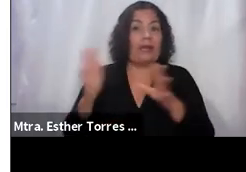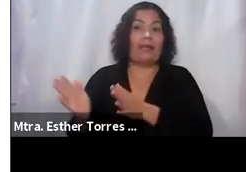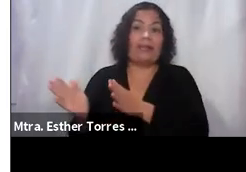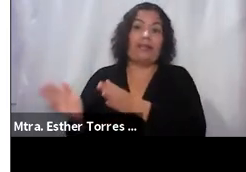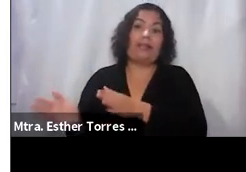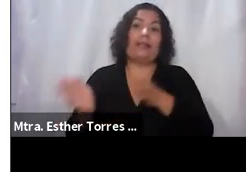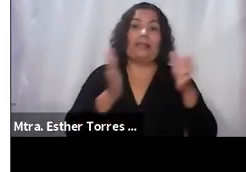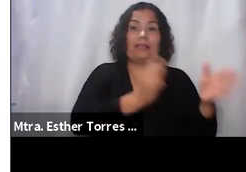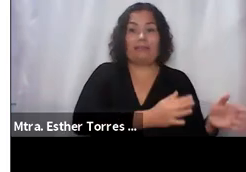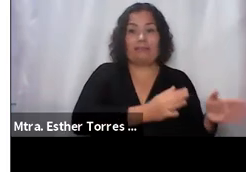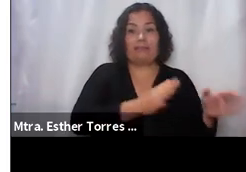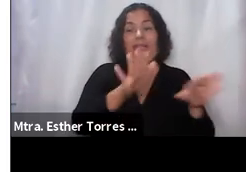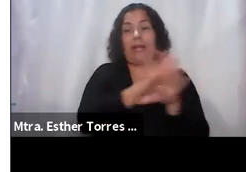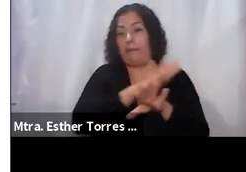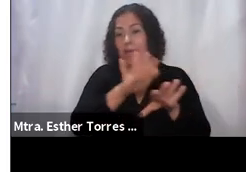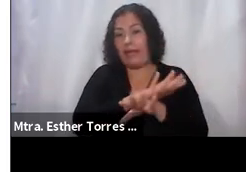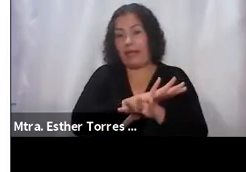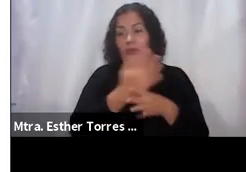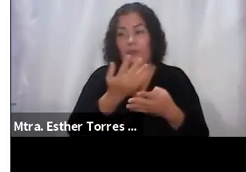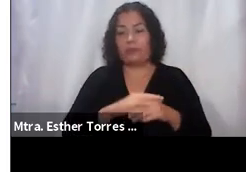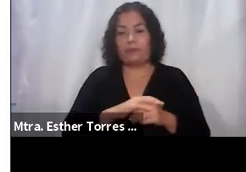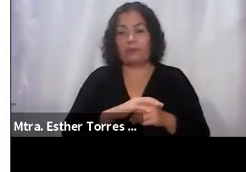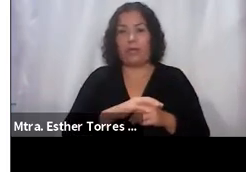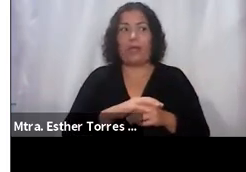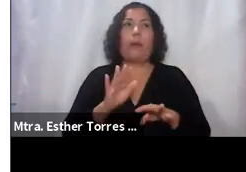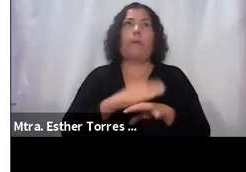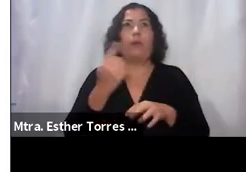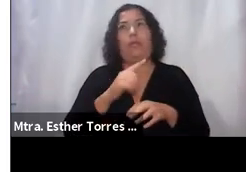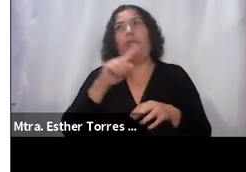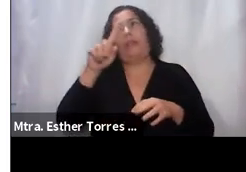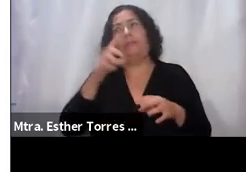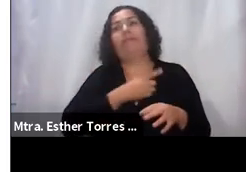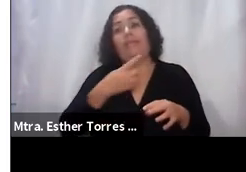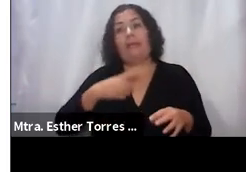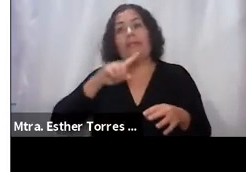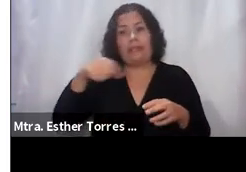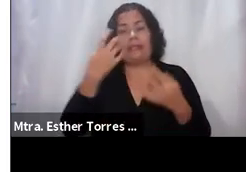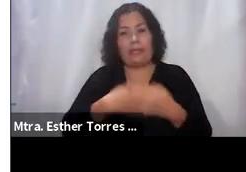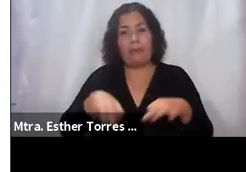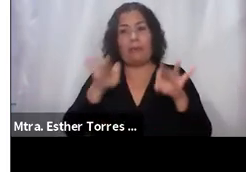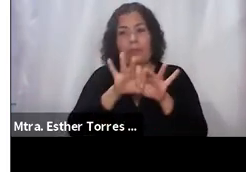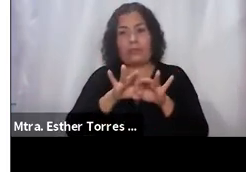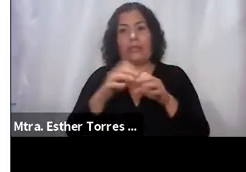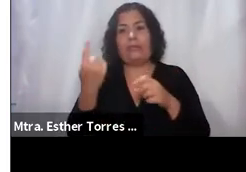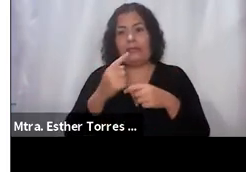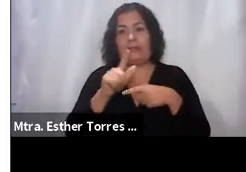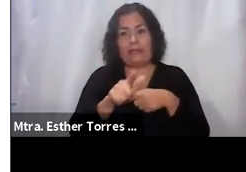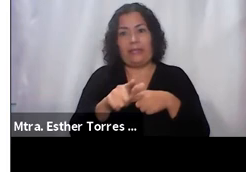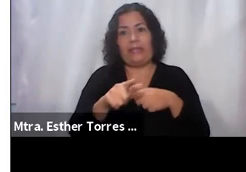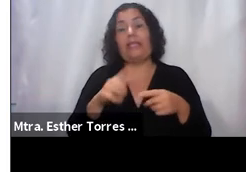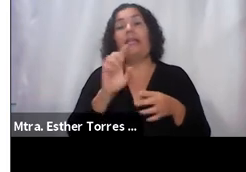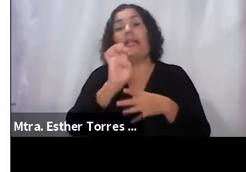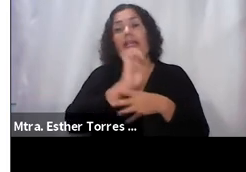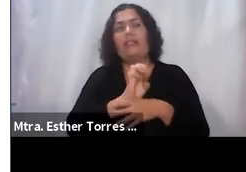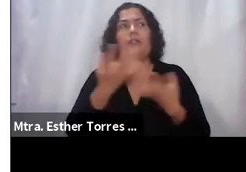esos cajones de estacionamiento para exclusivos para personas con discapacidad, pues entonces, ¿para dónde